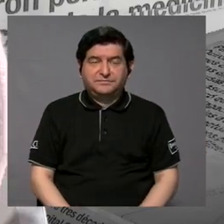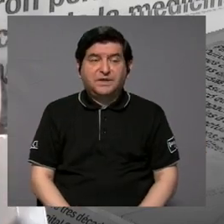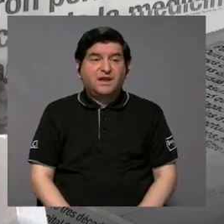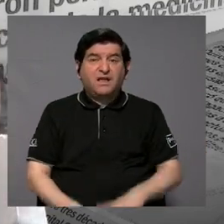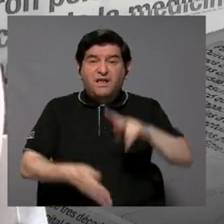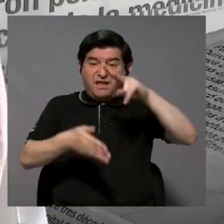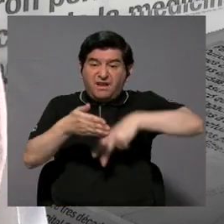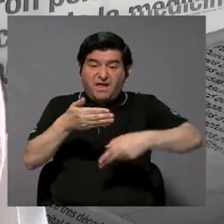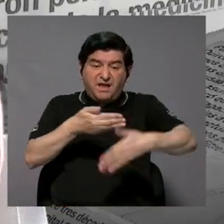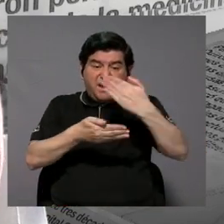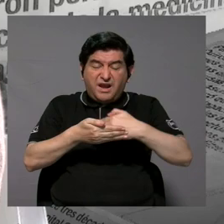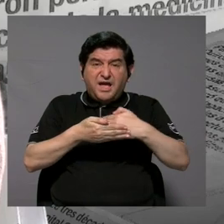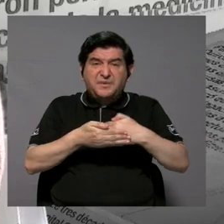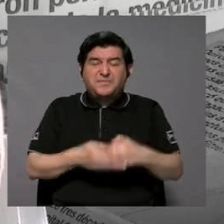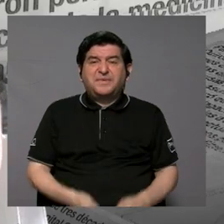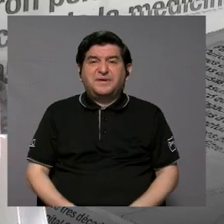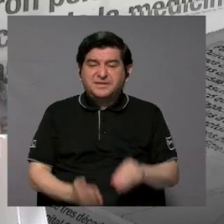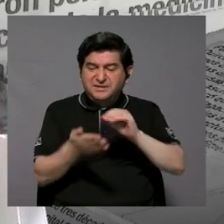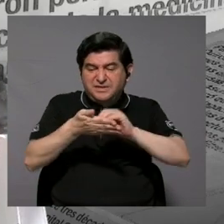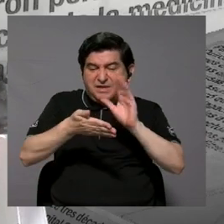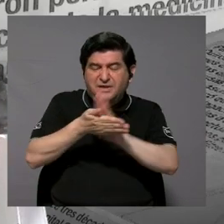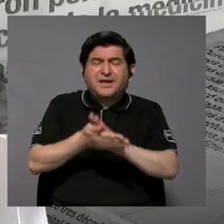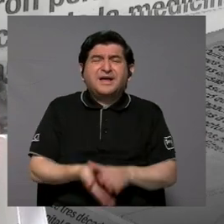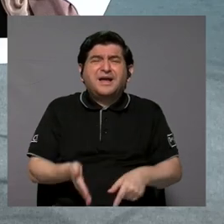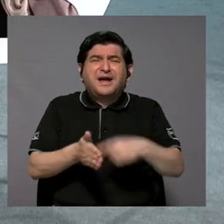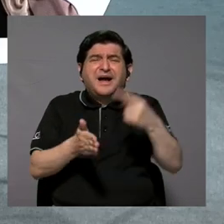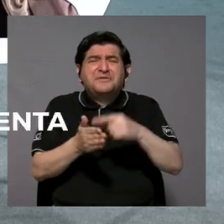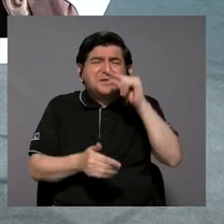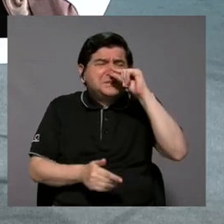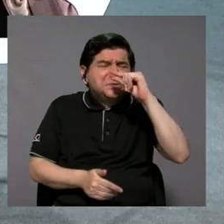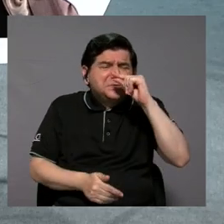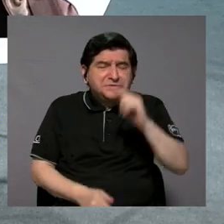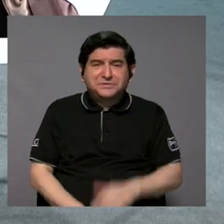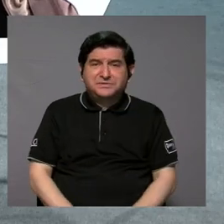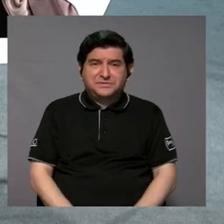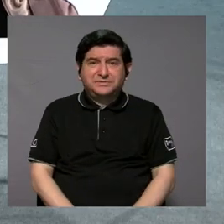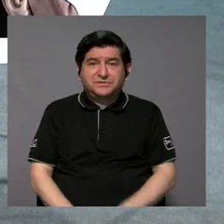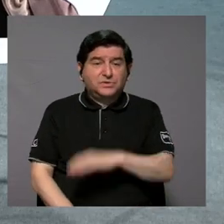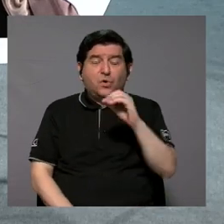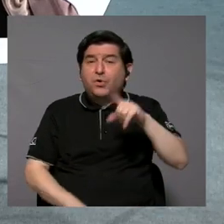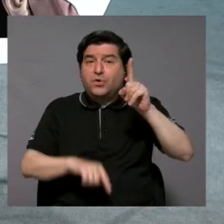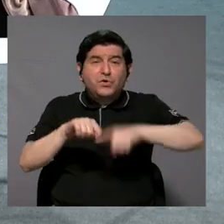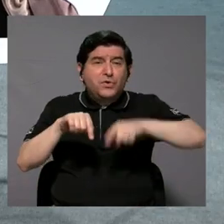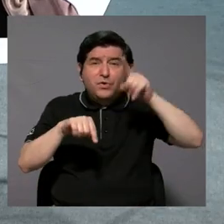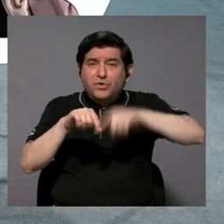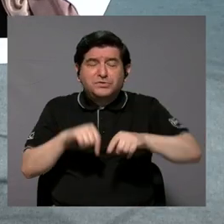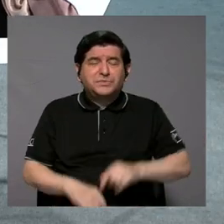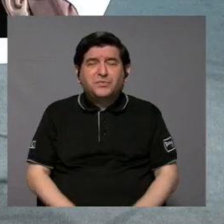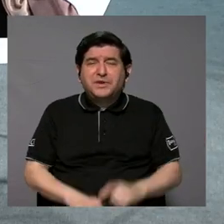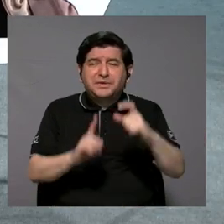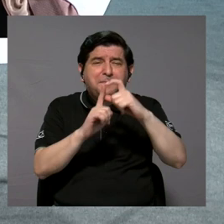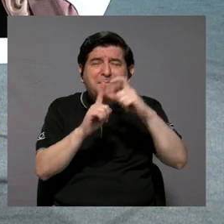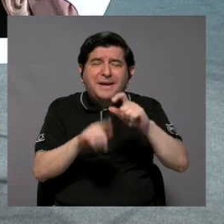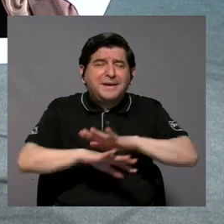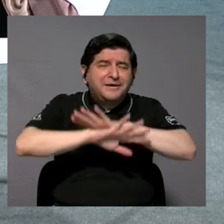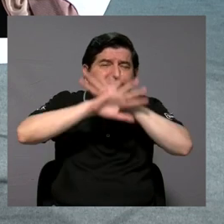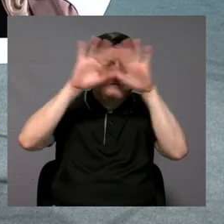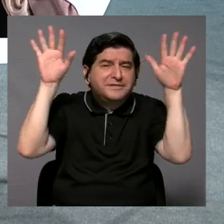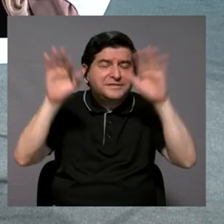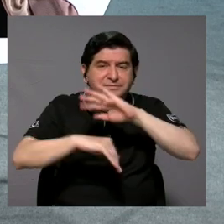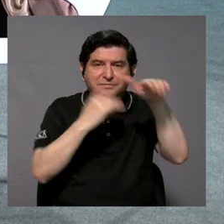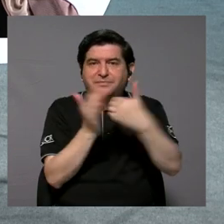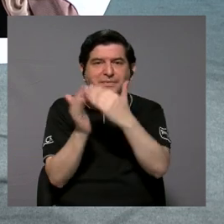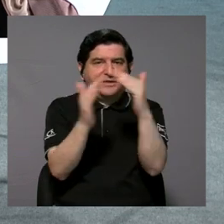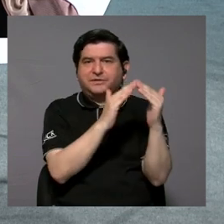leer la parte de atrás, incluso hay productos donde la letra es tan pequeñita o los términos que no se puede ver. No son claros para todo tipo